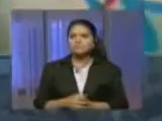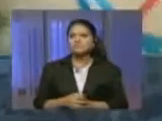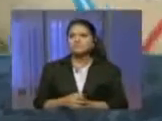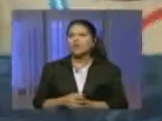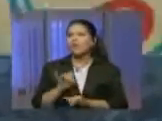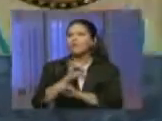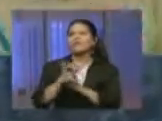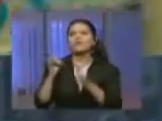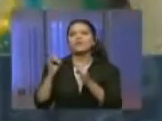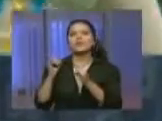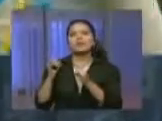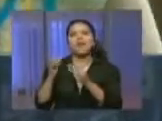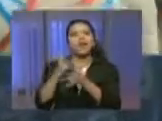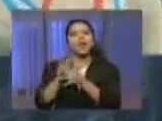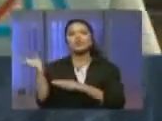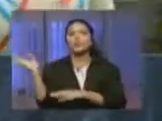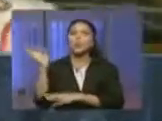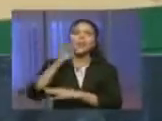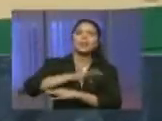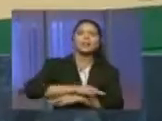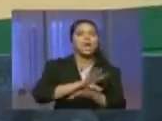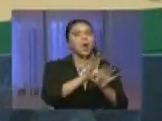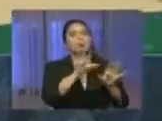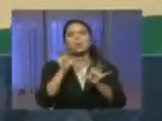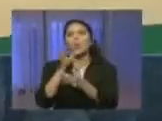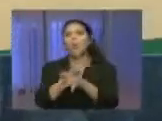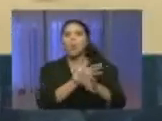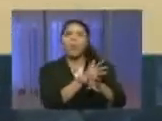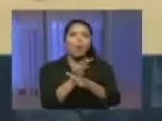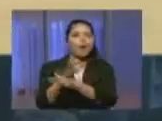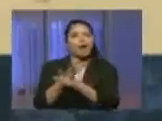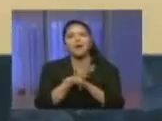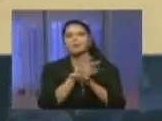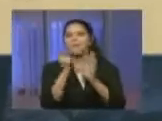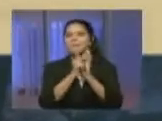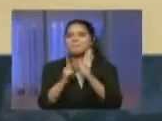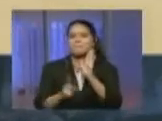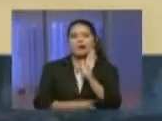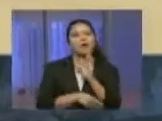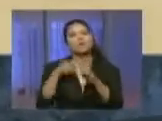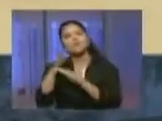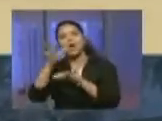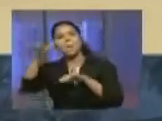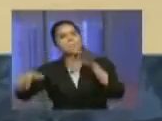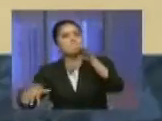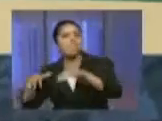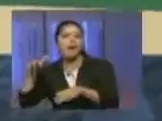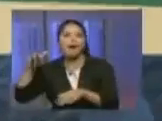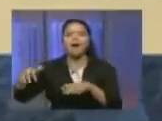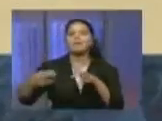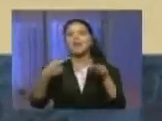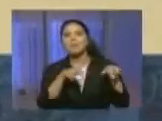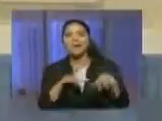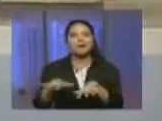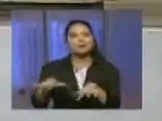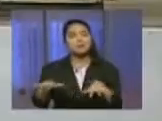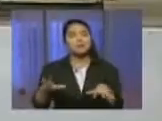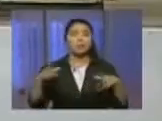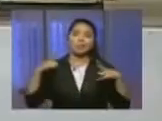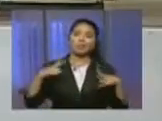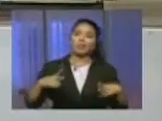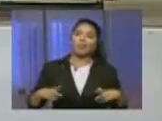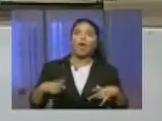vacacional estuvieron todo el día echando broma en la cancha o fueron para la playa fueron para el río estuvieron descansando